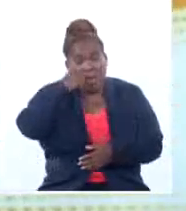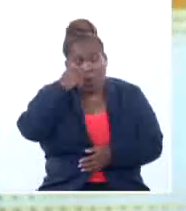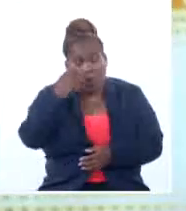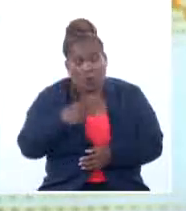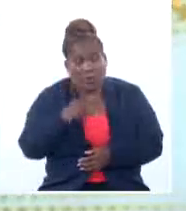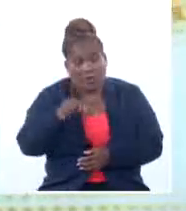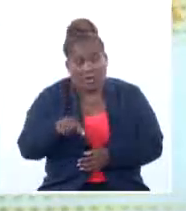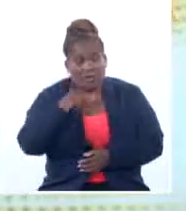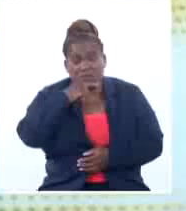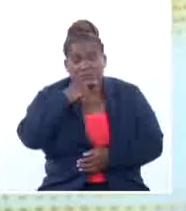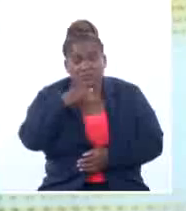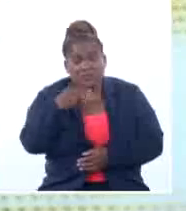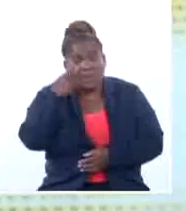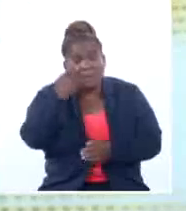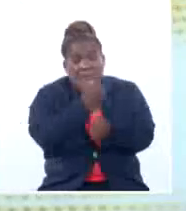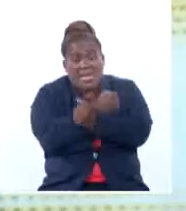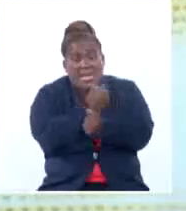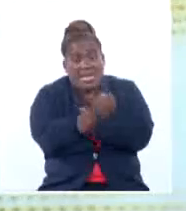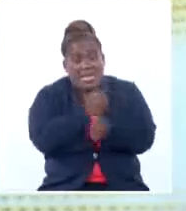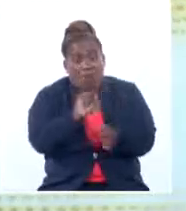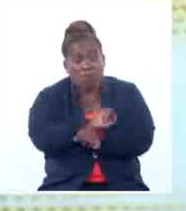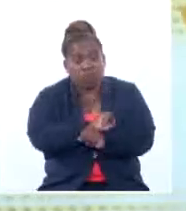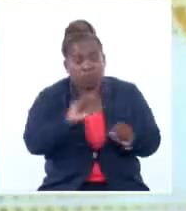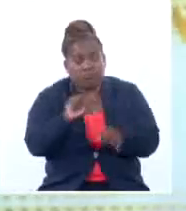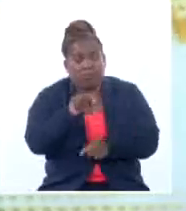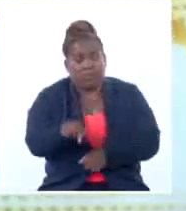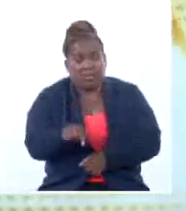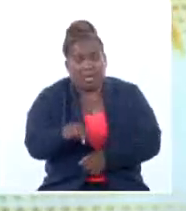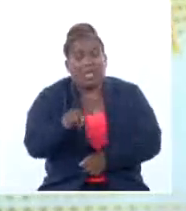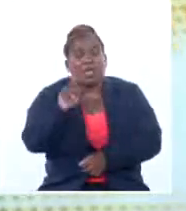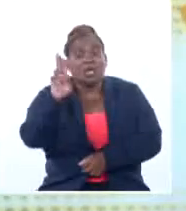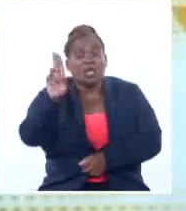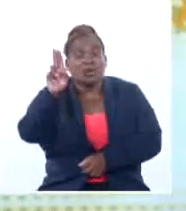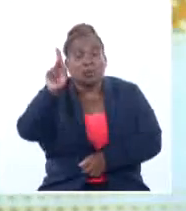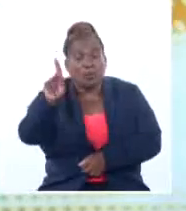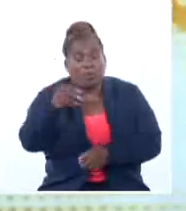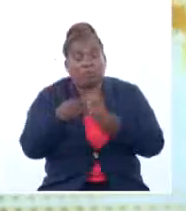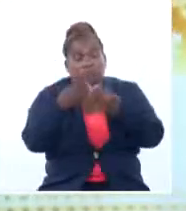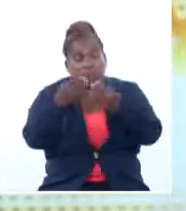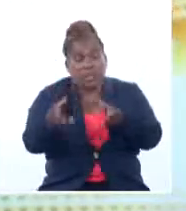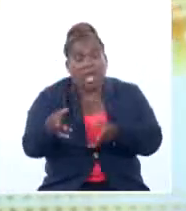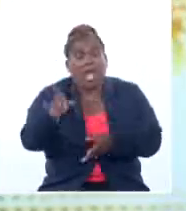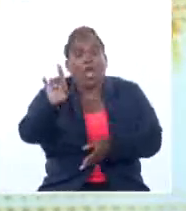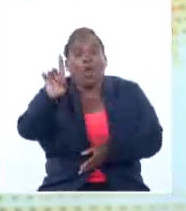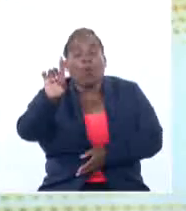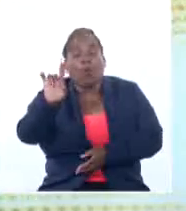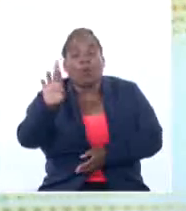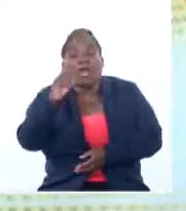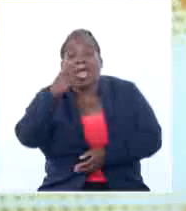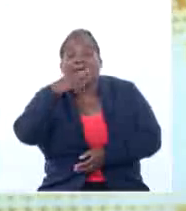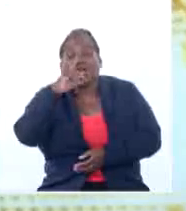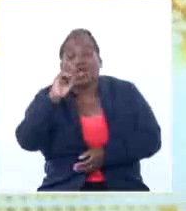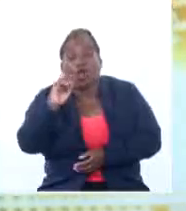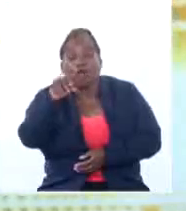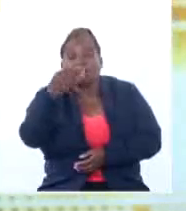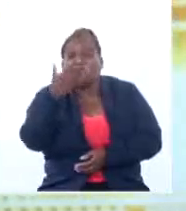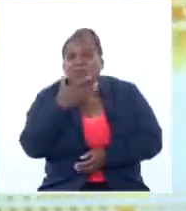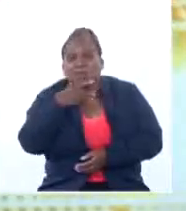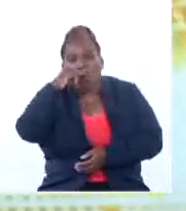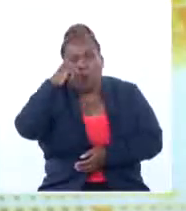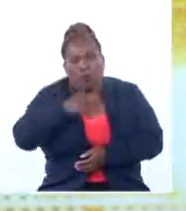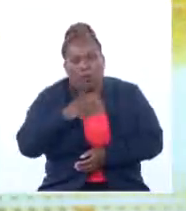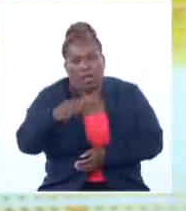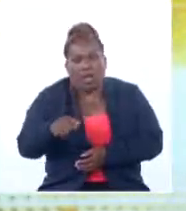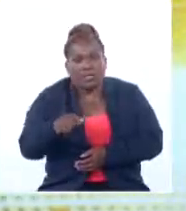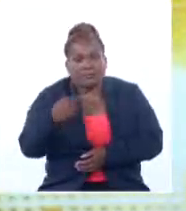la sombra del peligro nuclear. El Reino Unido pretende suministrar municiones de uranio empobrecido a Ucrania. Tal anuncio ha